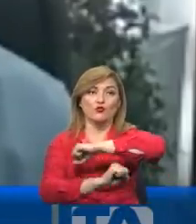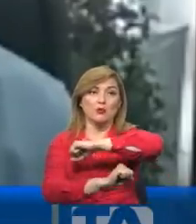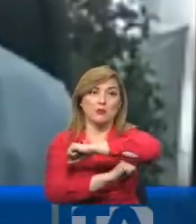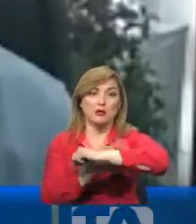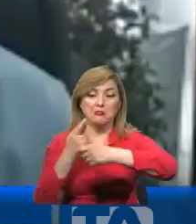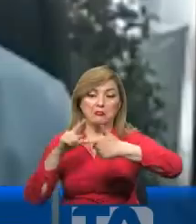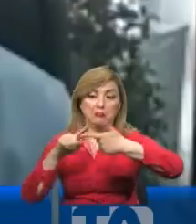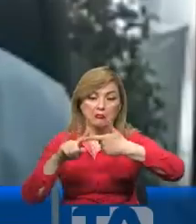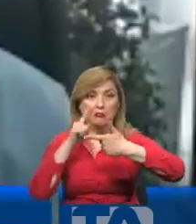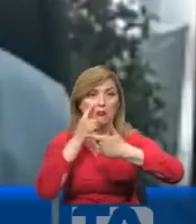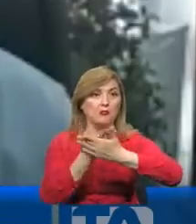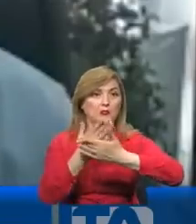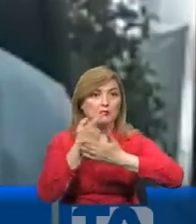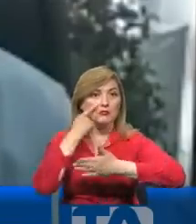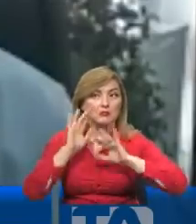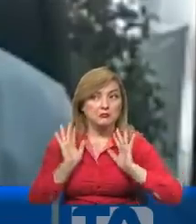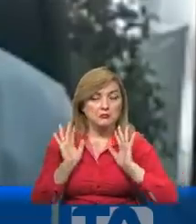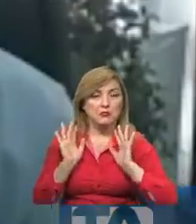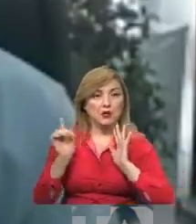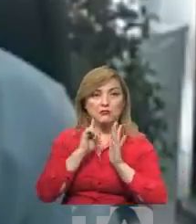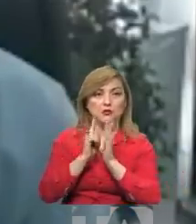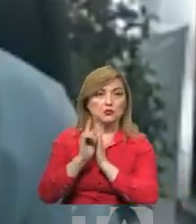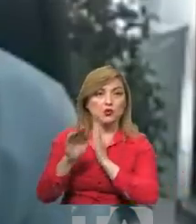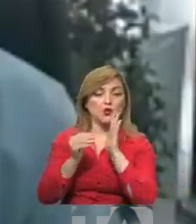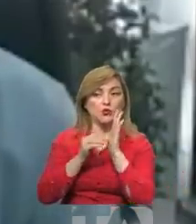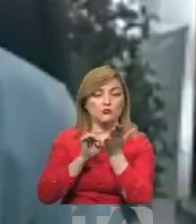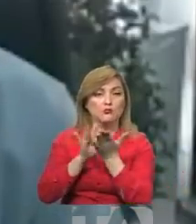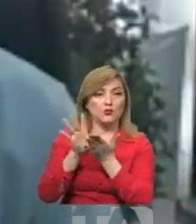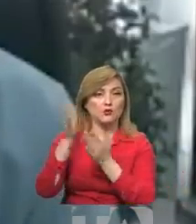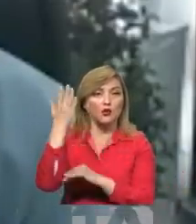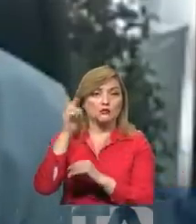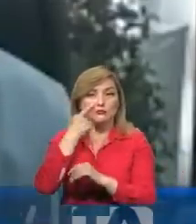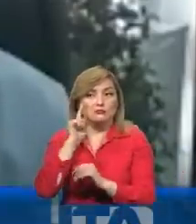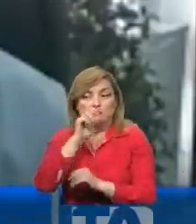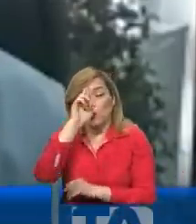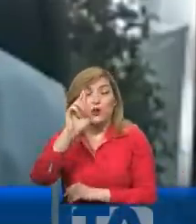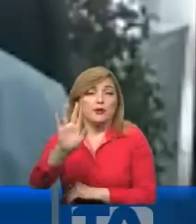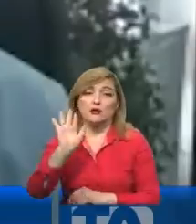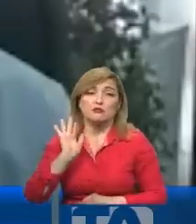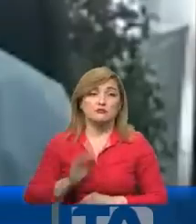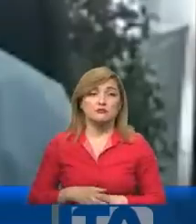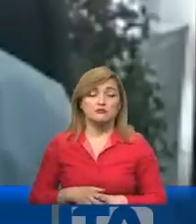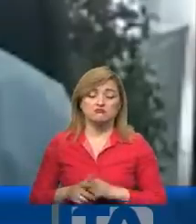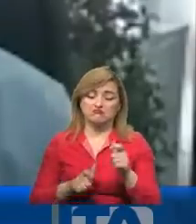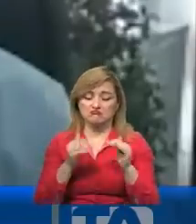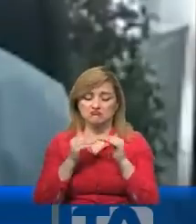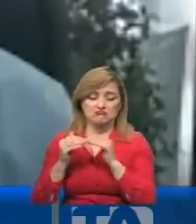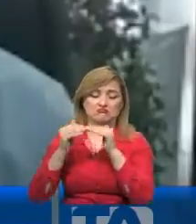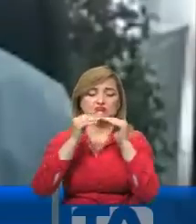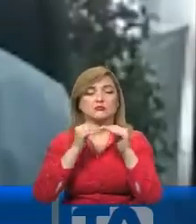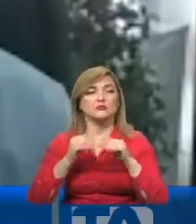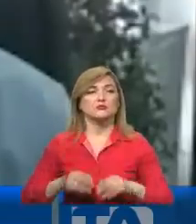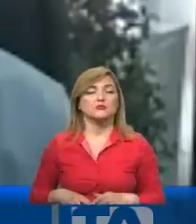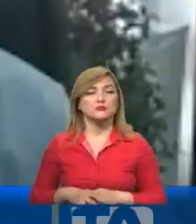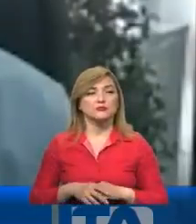los fundamentos para proceder con esa situación. Y hay que respetar, creo que somos hombres democráticos y hay